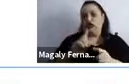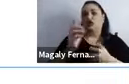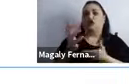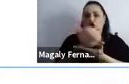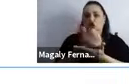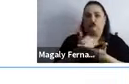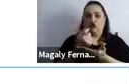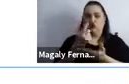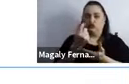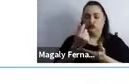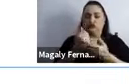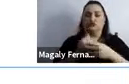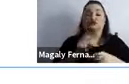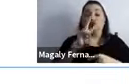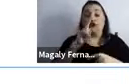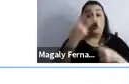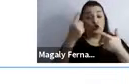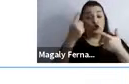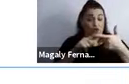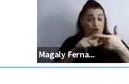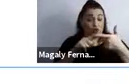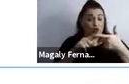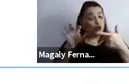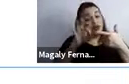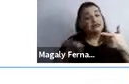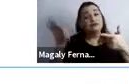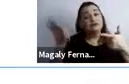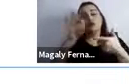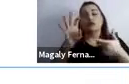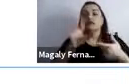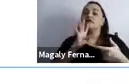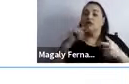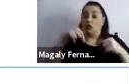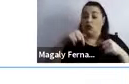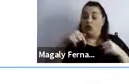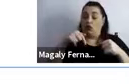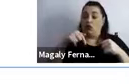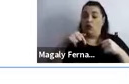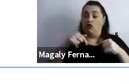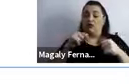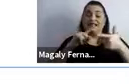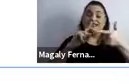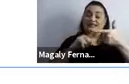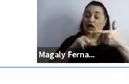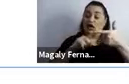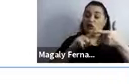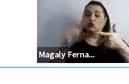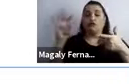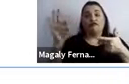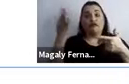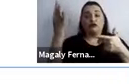Lo segundo que es muy importante que hablemos hoy es el segundo factor de